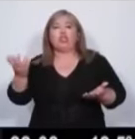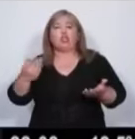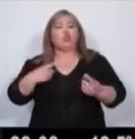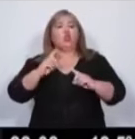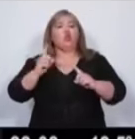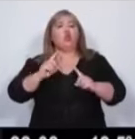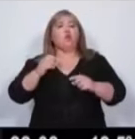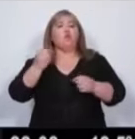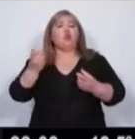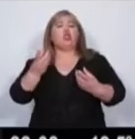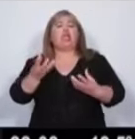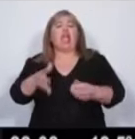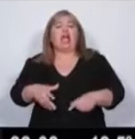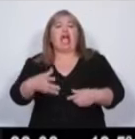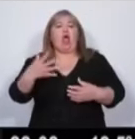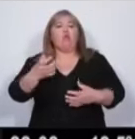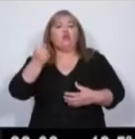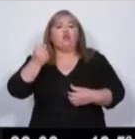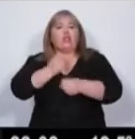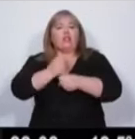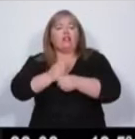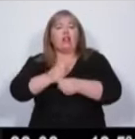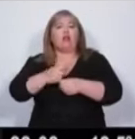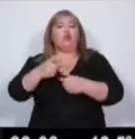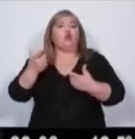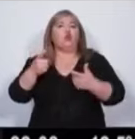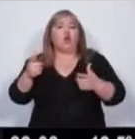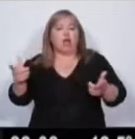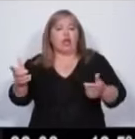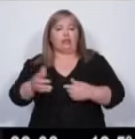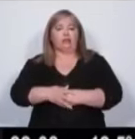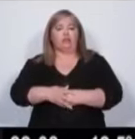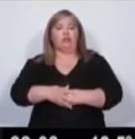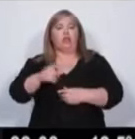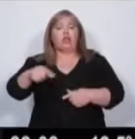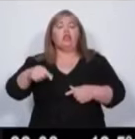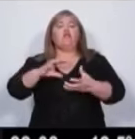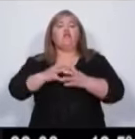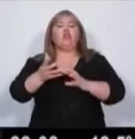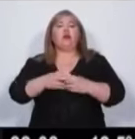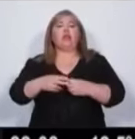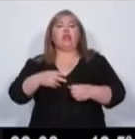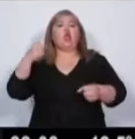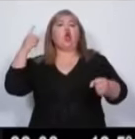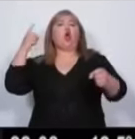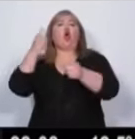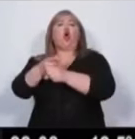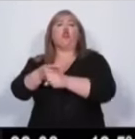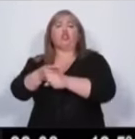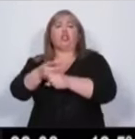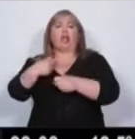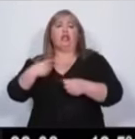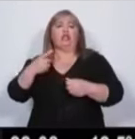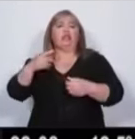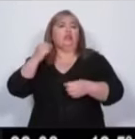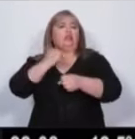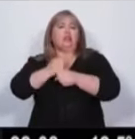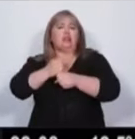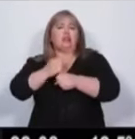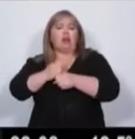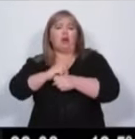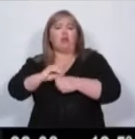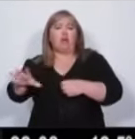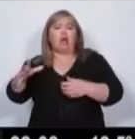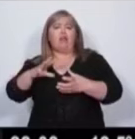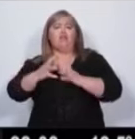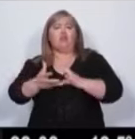político, es un grito de rebeldía a la Mendoza actual, es un grito en contra de la inoperancia y de la falta de